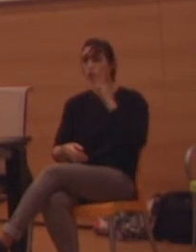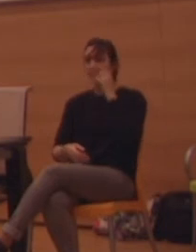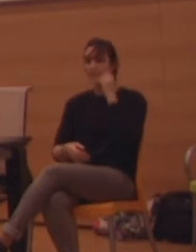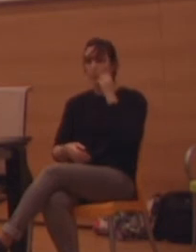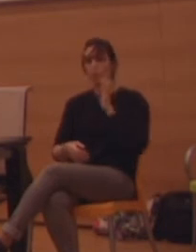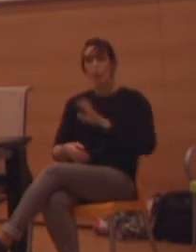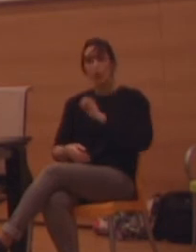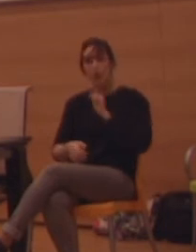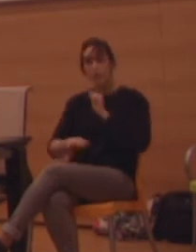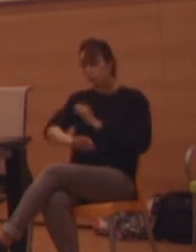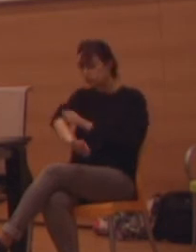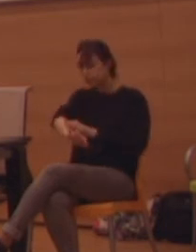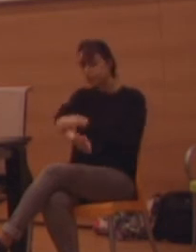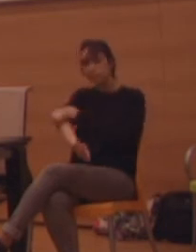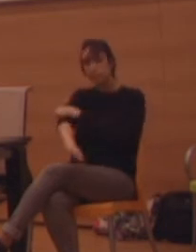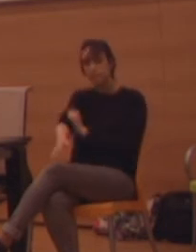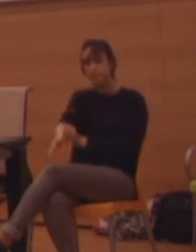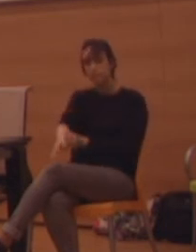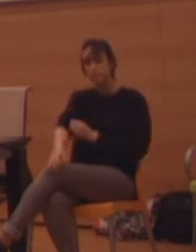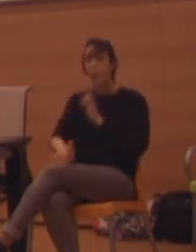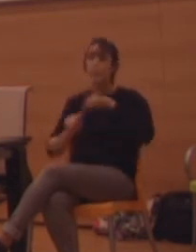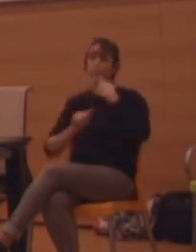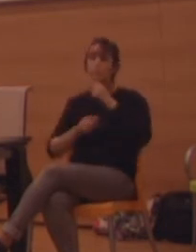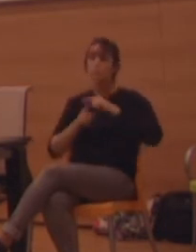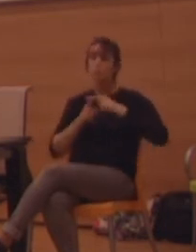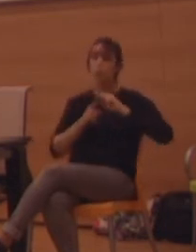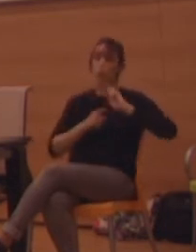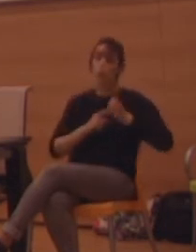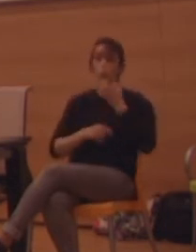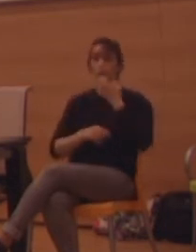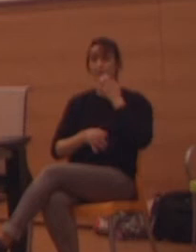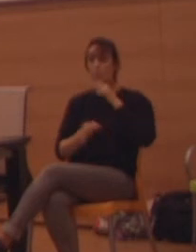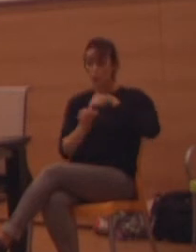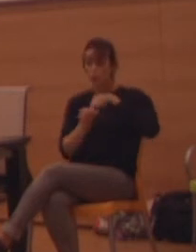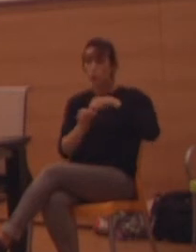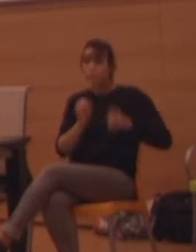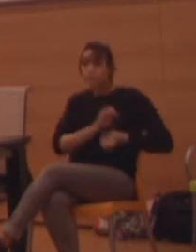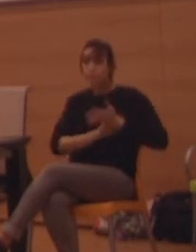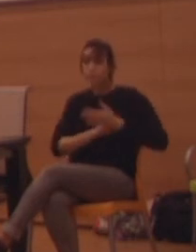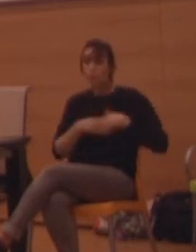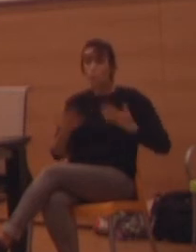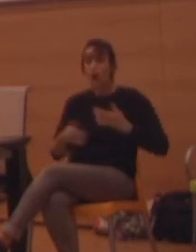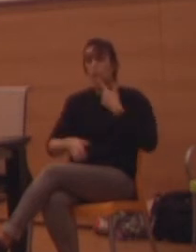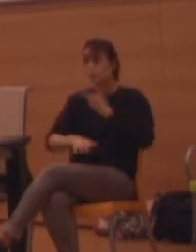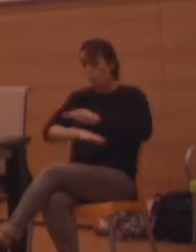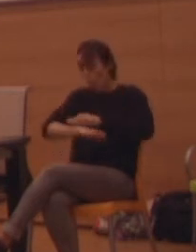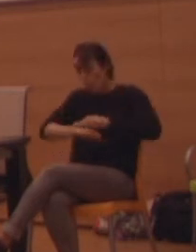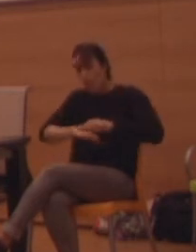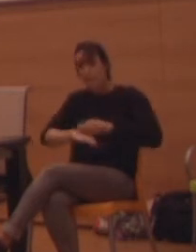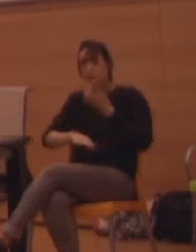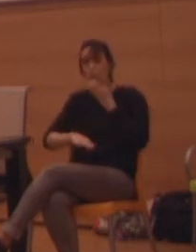esas circunstancias. Después, productos que tenemos para el cuidado de las heridas con infección, pues tenemos pomadas, por ejemplo, como